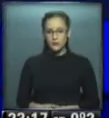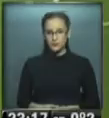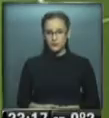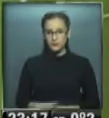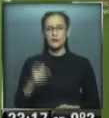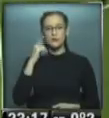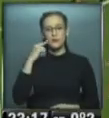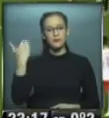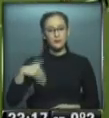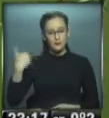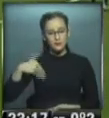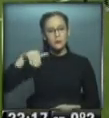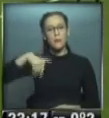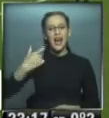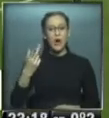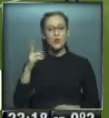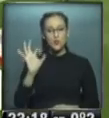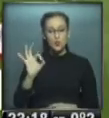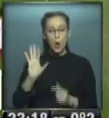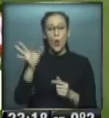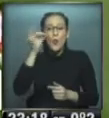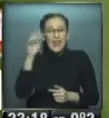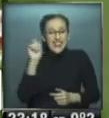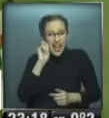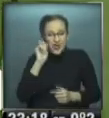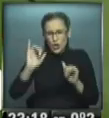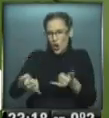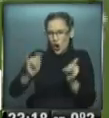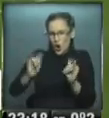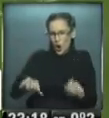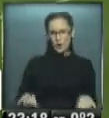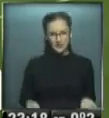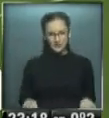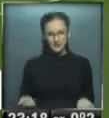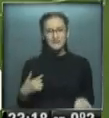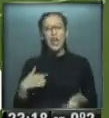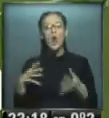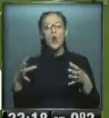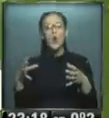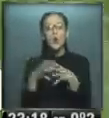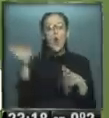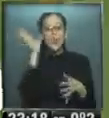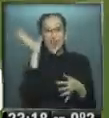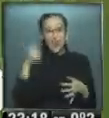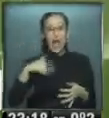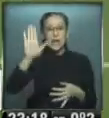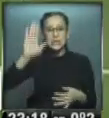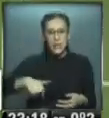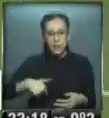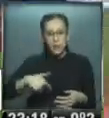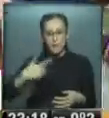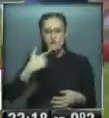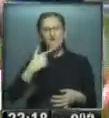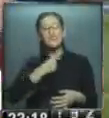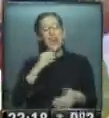de un argentino, Mauro Icardi, que tiene 20 años y que ha sido tentado por la selección italiana para vestir esa camiseta. De esta